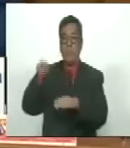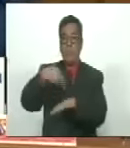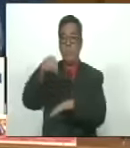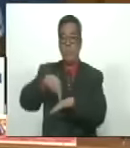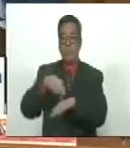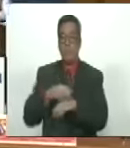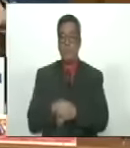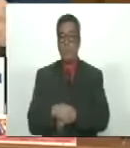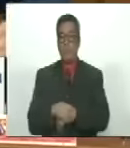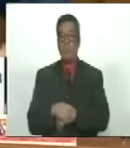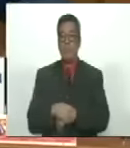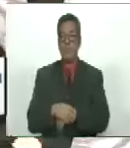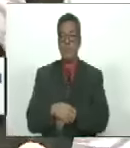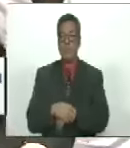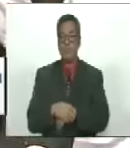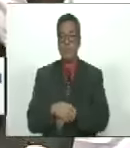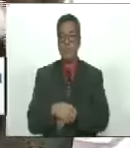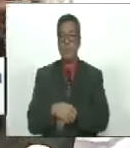Nacional.